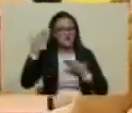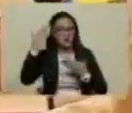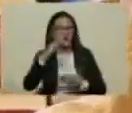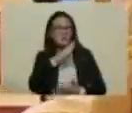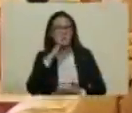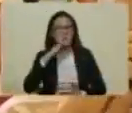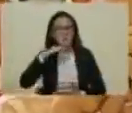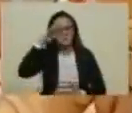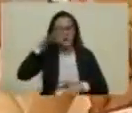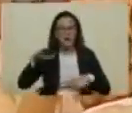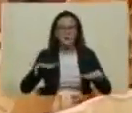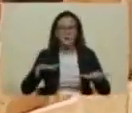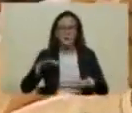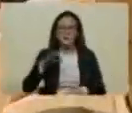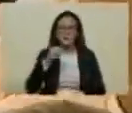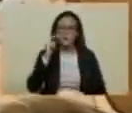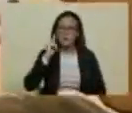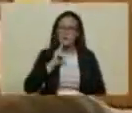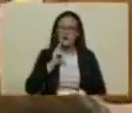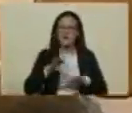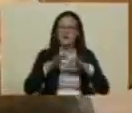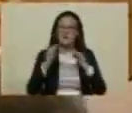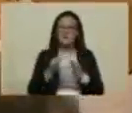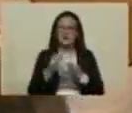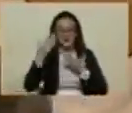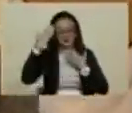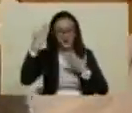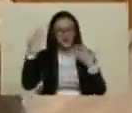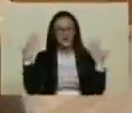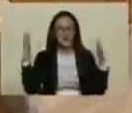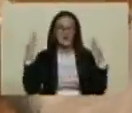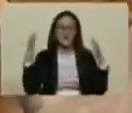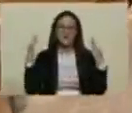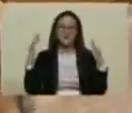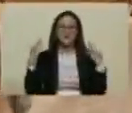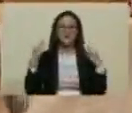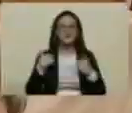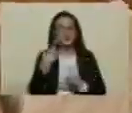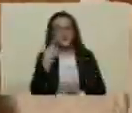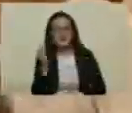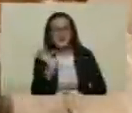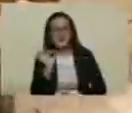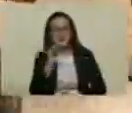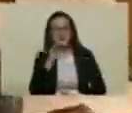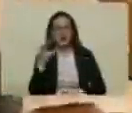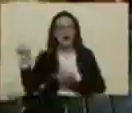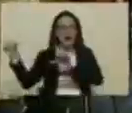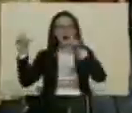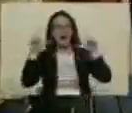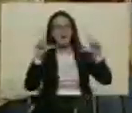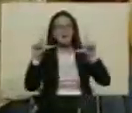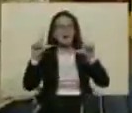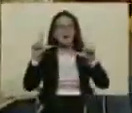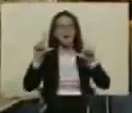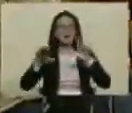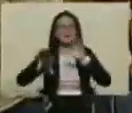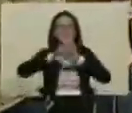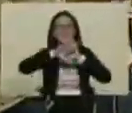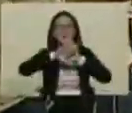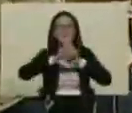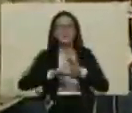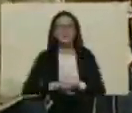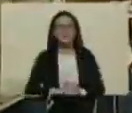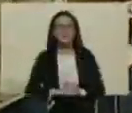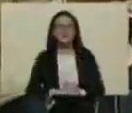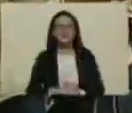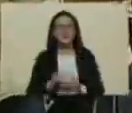allá, Movimiento Bolivariano de Familia. Muchachas, muchachos, no los había visto porque esta cámara los tapaba. Si me pueden quitar